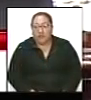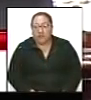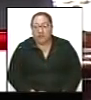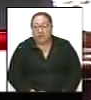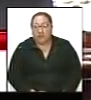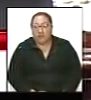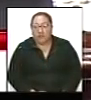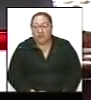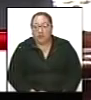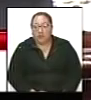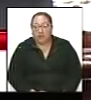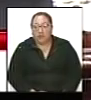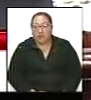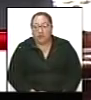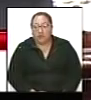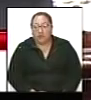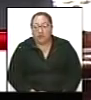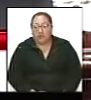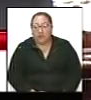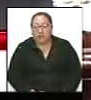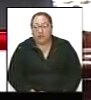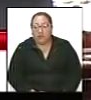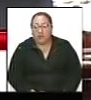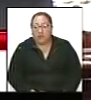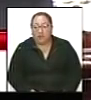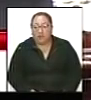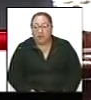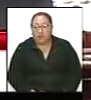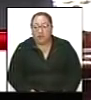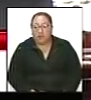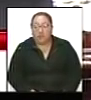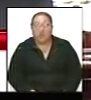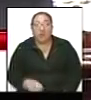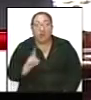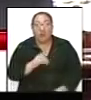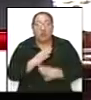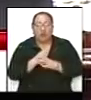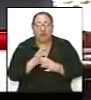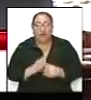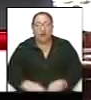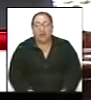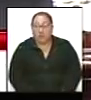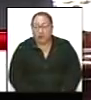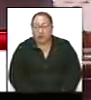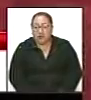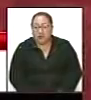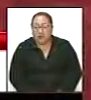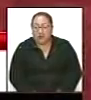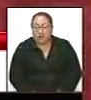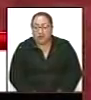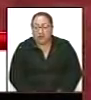lo va a representar en el uso de su defensa.